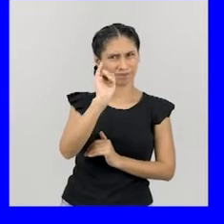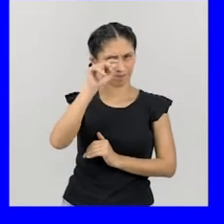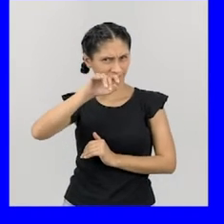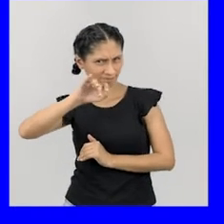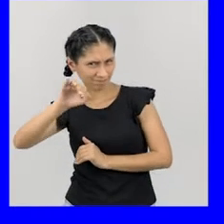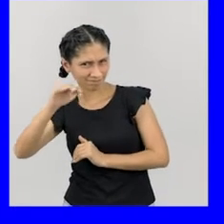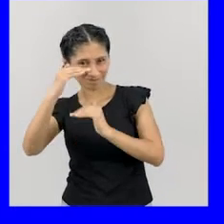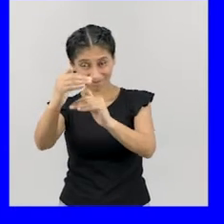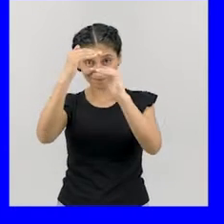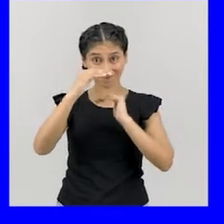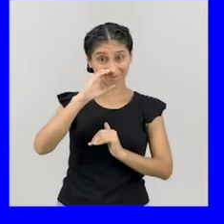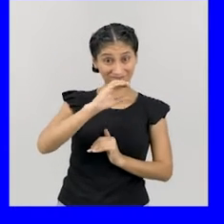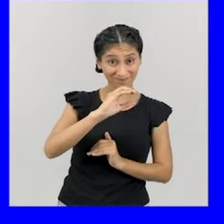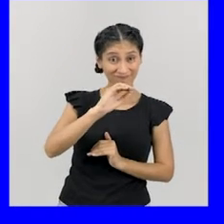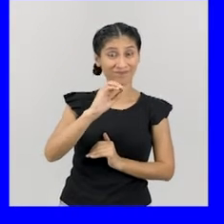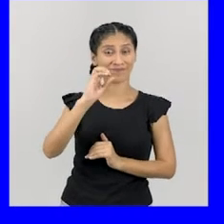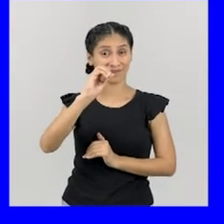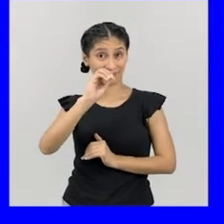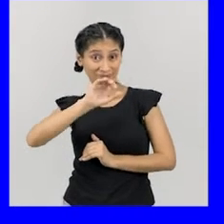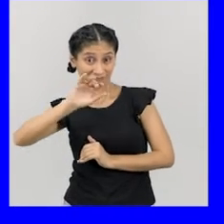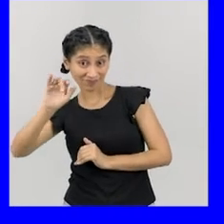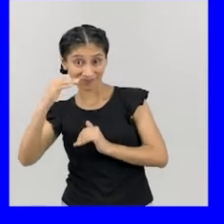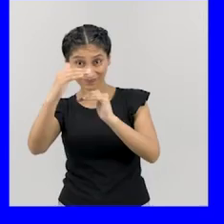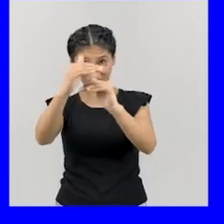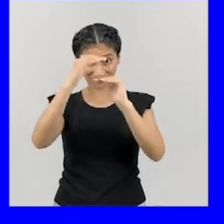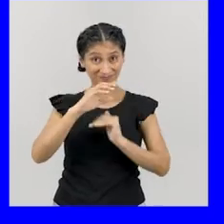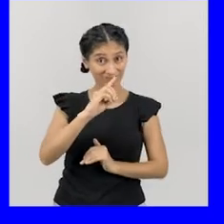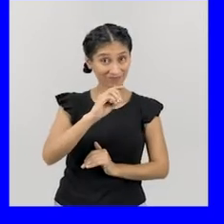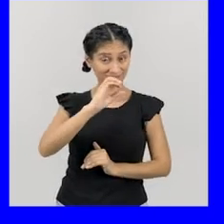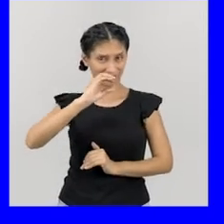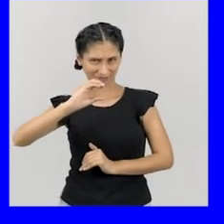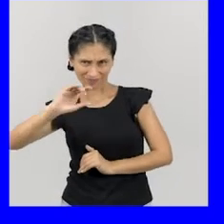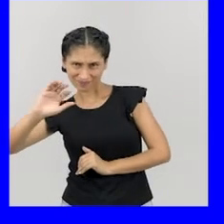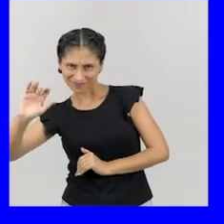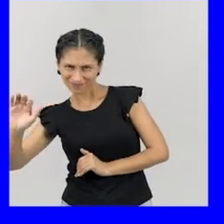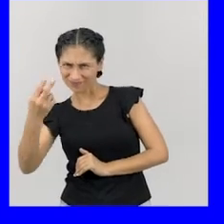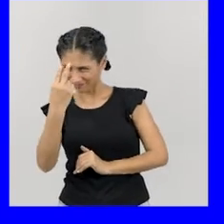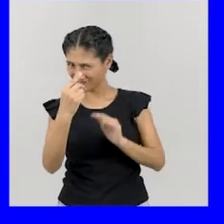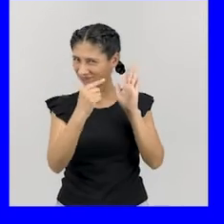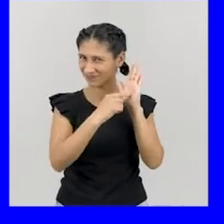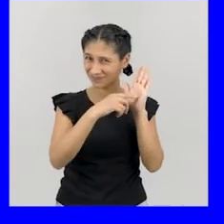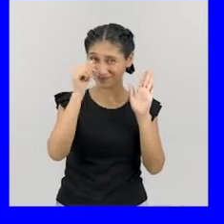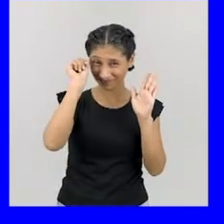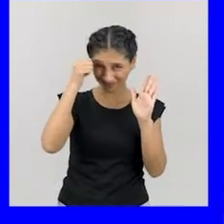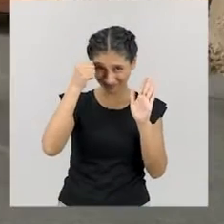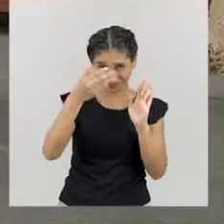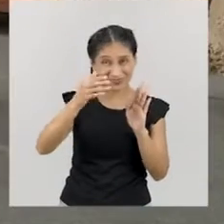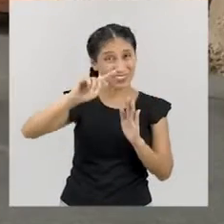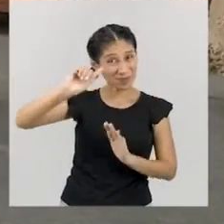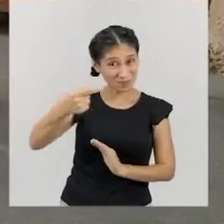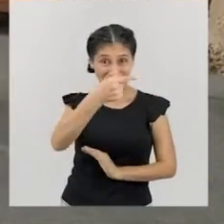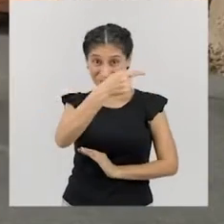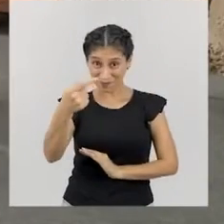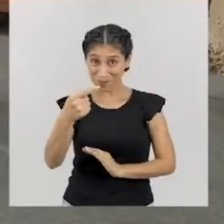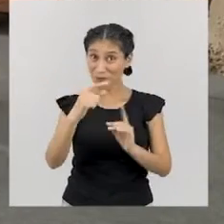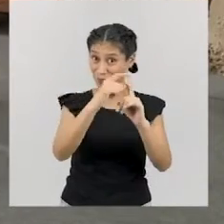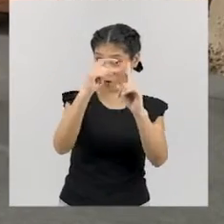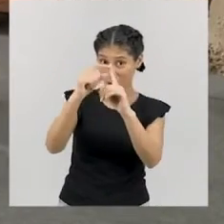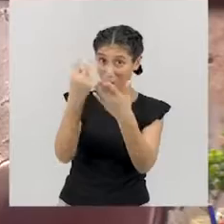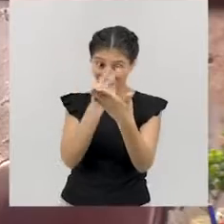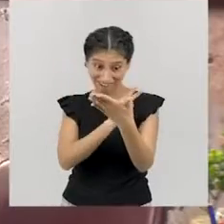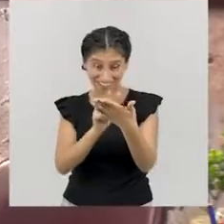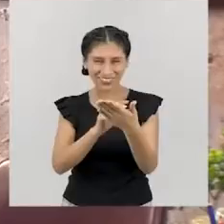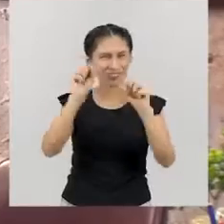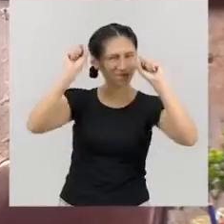C. Ordinario. D. Comunes. ¿Recuerdan la sesión de sinónimos que se desarrolló la primera semana?